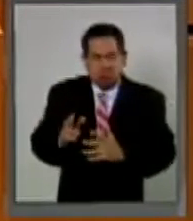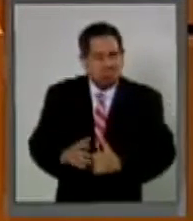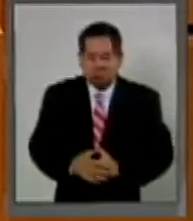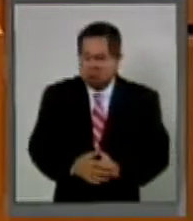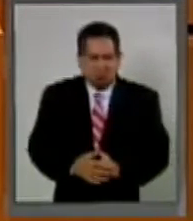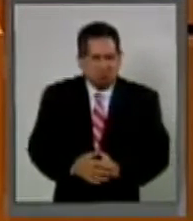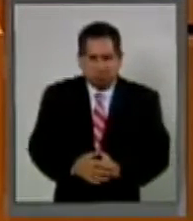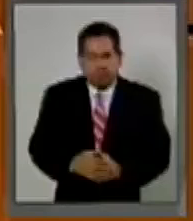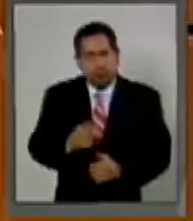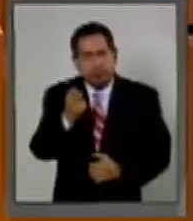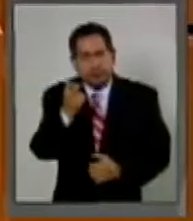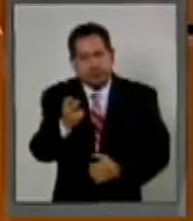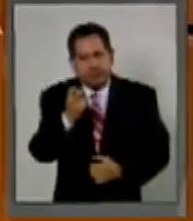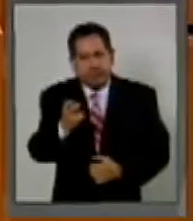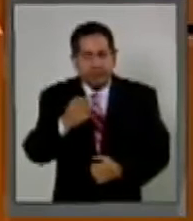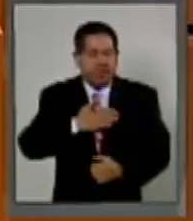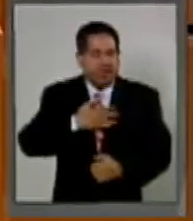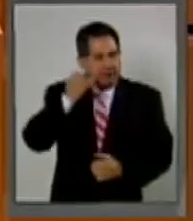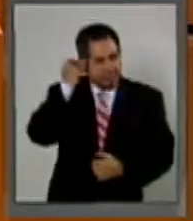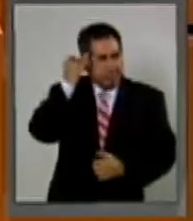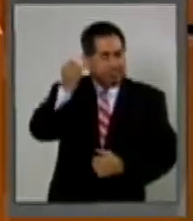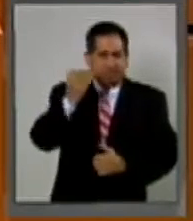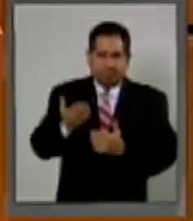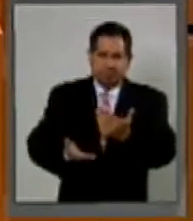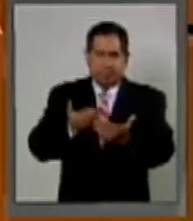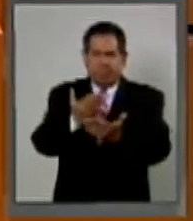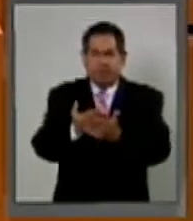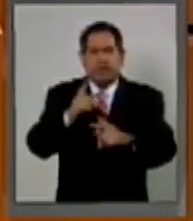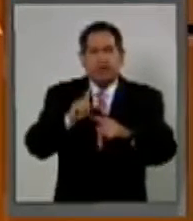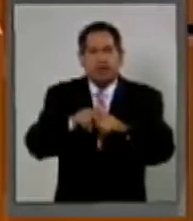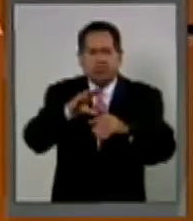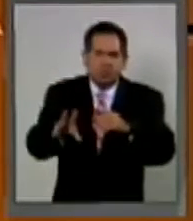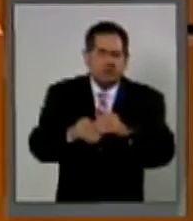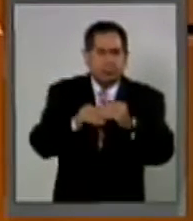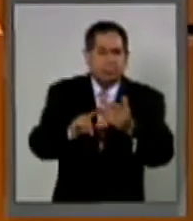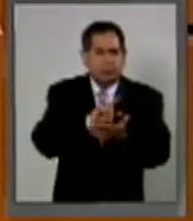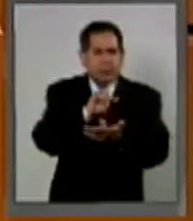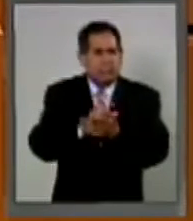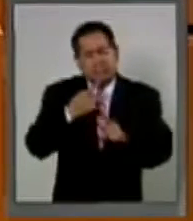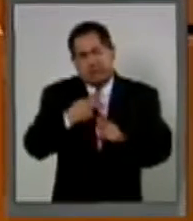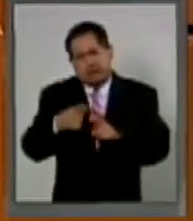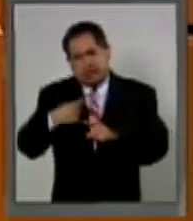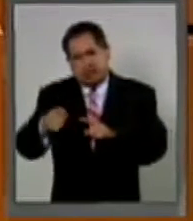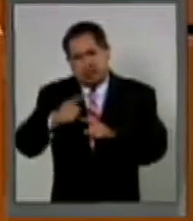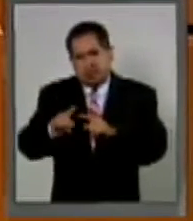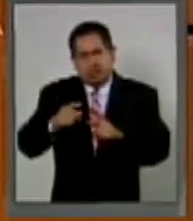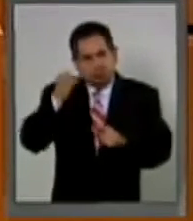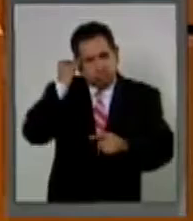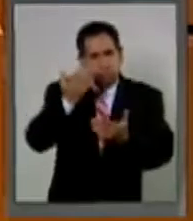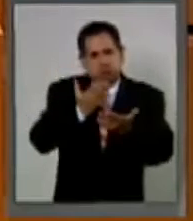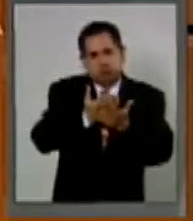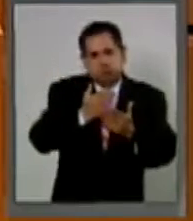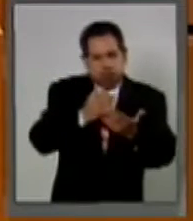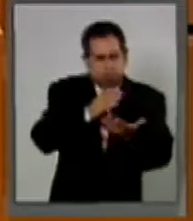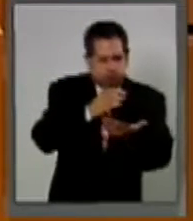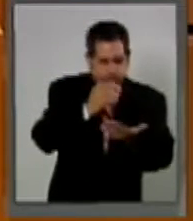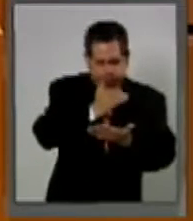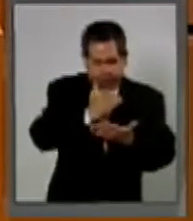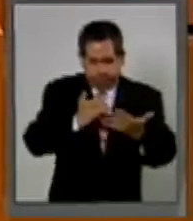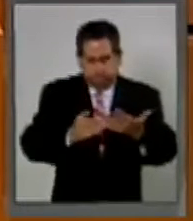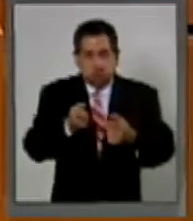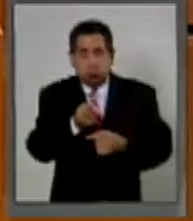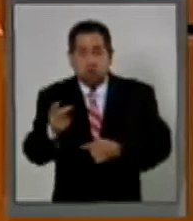compañeras y compañeros, que la presente propuesta forma parte de un paquete de varias iniciativas que